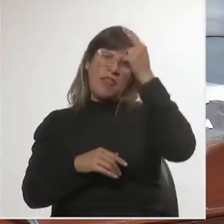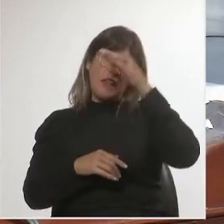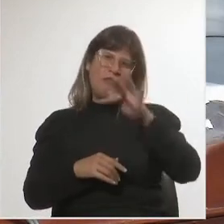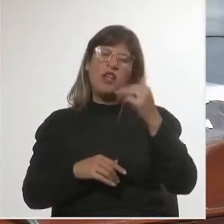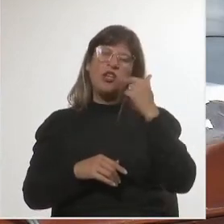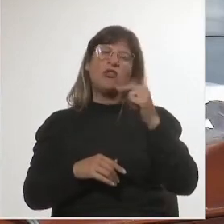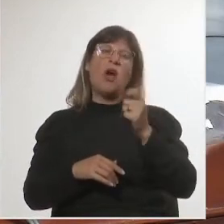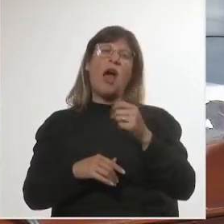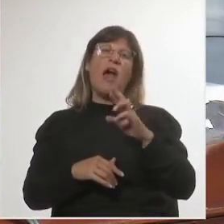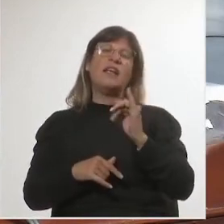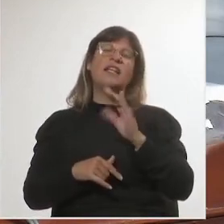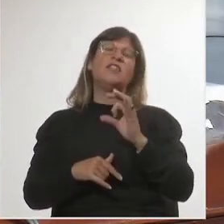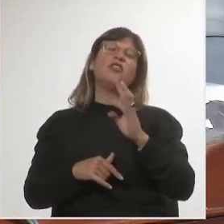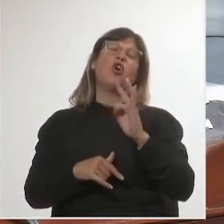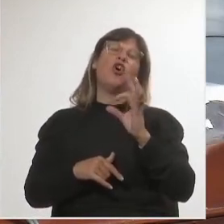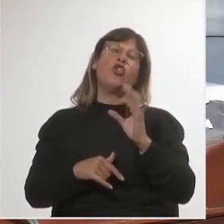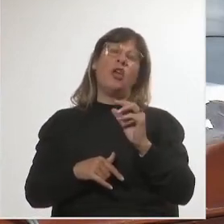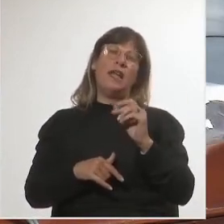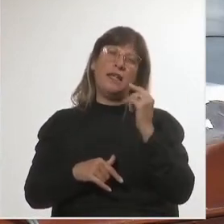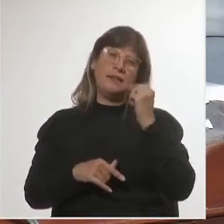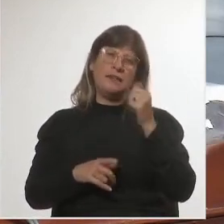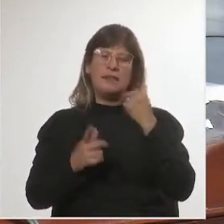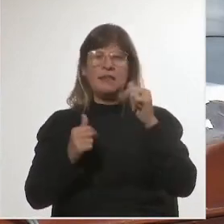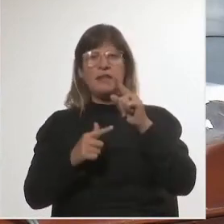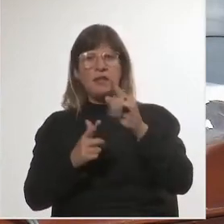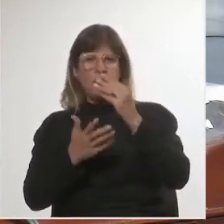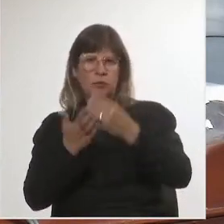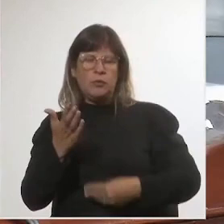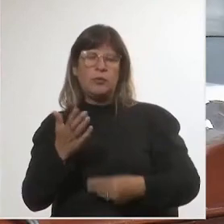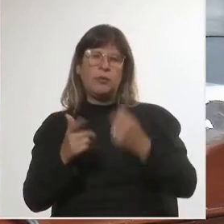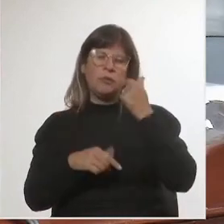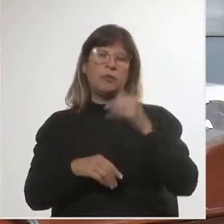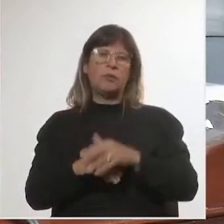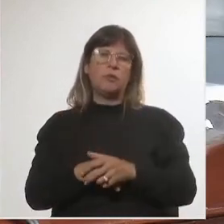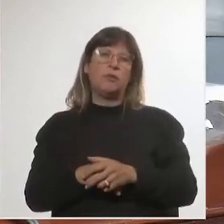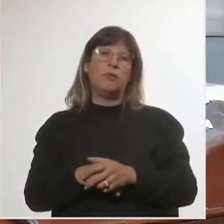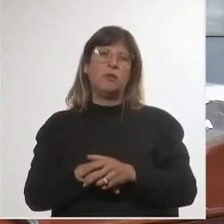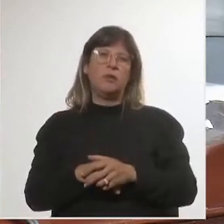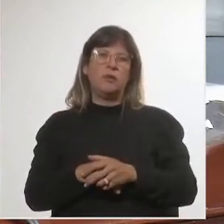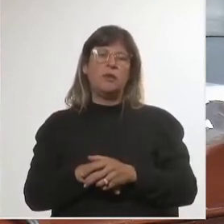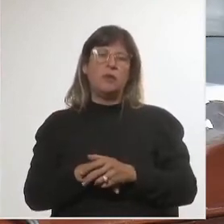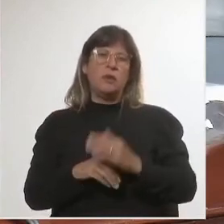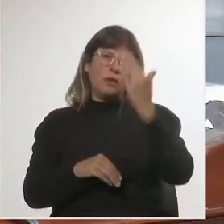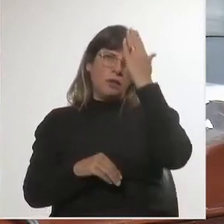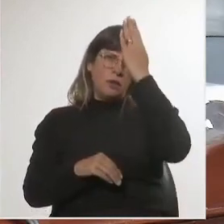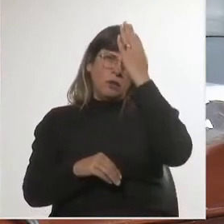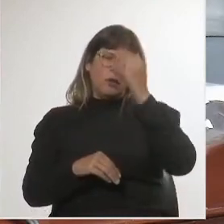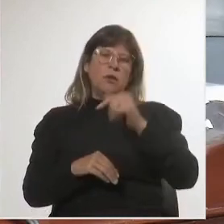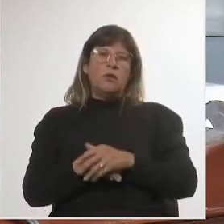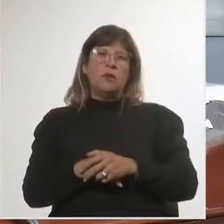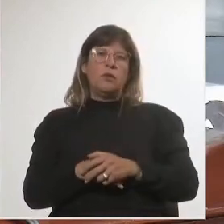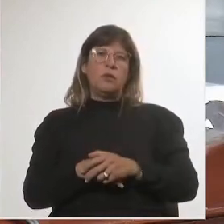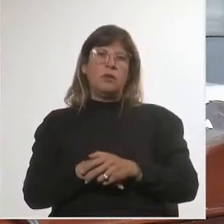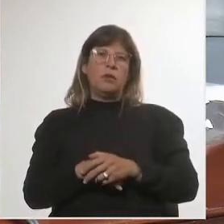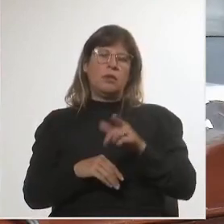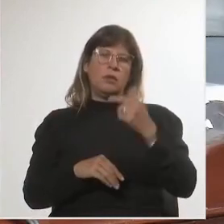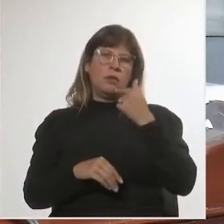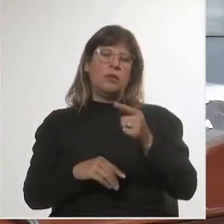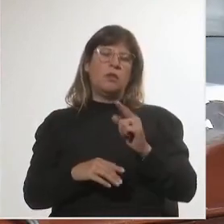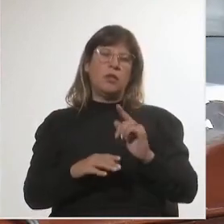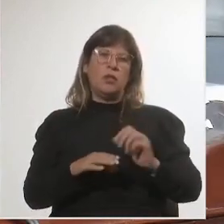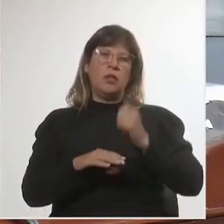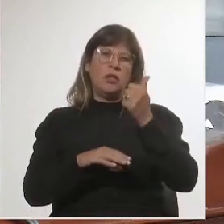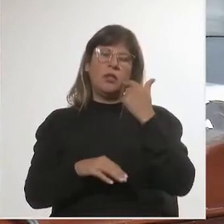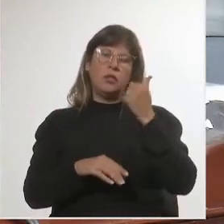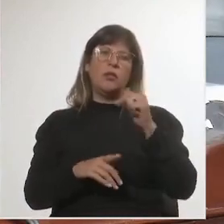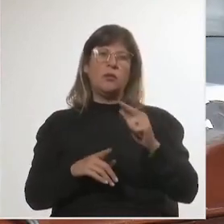Ética de Nicómaco y recogido en la Rerum Novarum de León XIII y en los centésimos anos de Juan Pablo II. Ello hará que triunfe en el